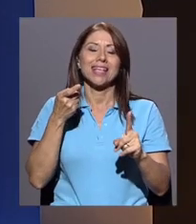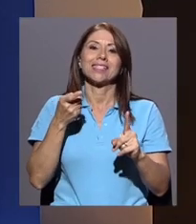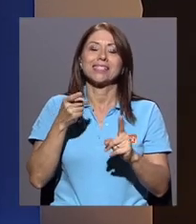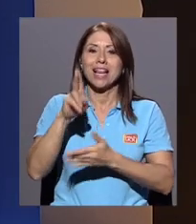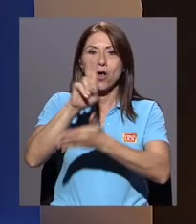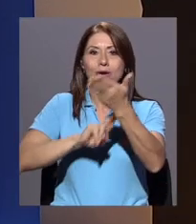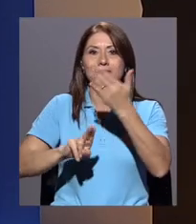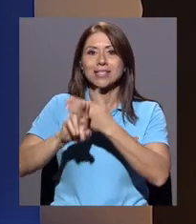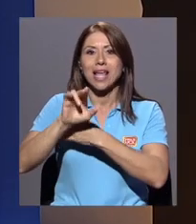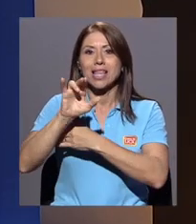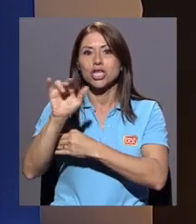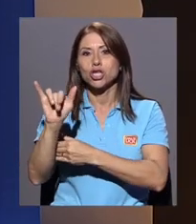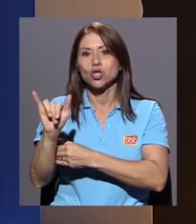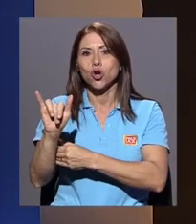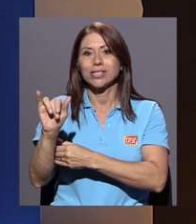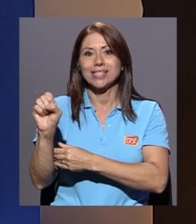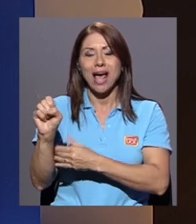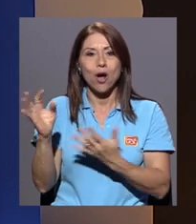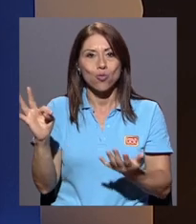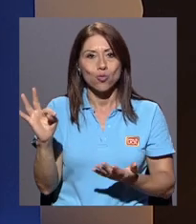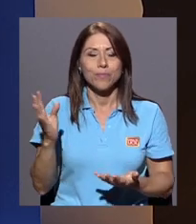Georgetown University. Y